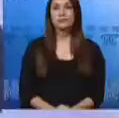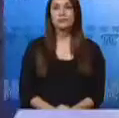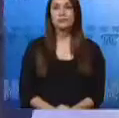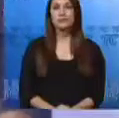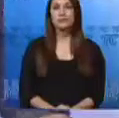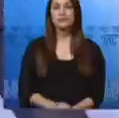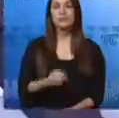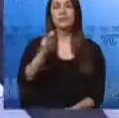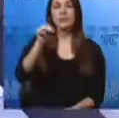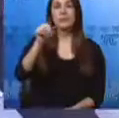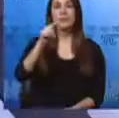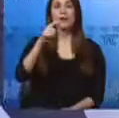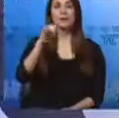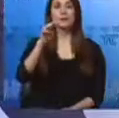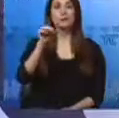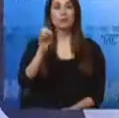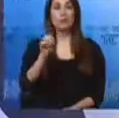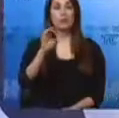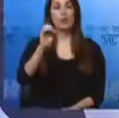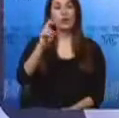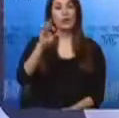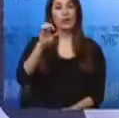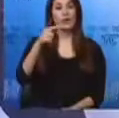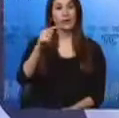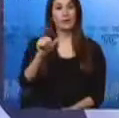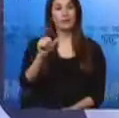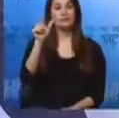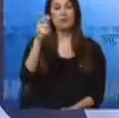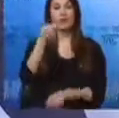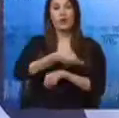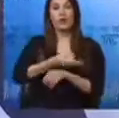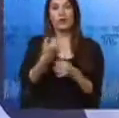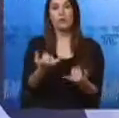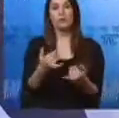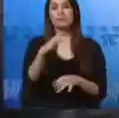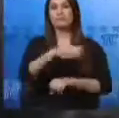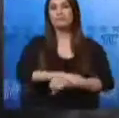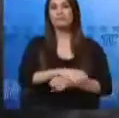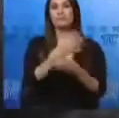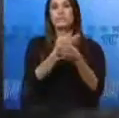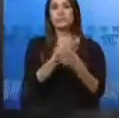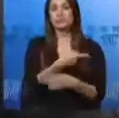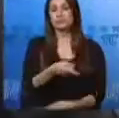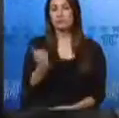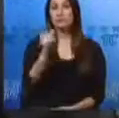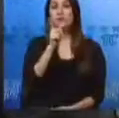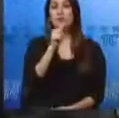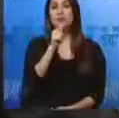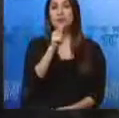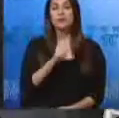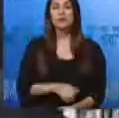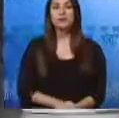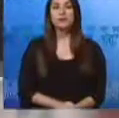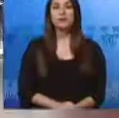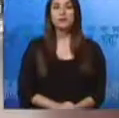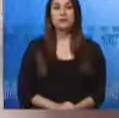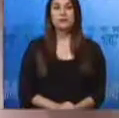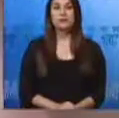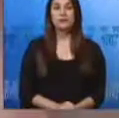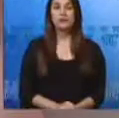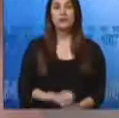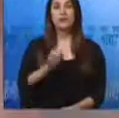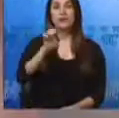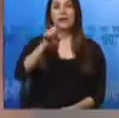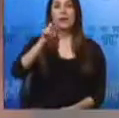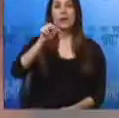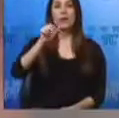Máximo Ortega, juez de la Unidad Judicial de Contravenciones, ordenó hoy la detención provisional del Eduardo